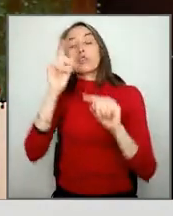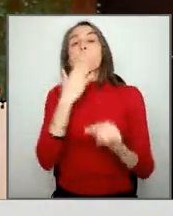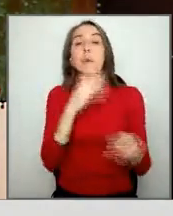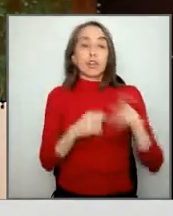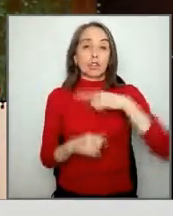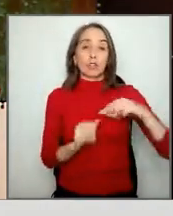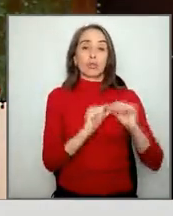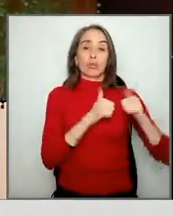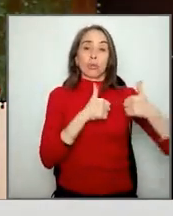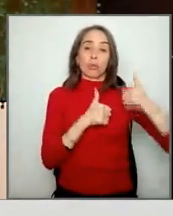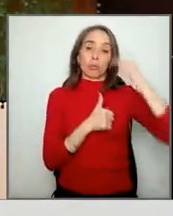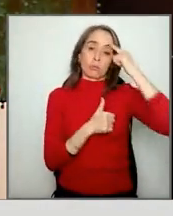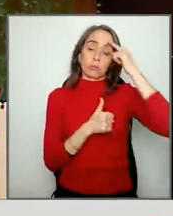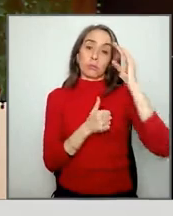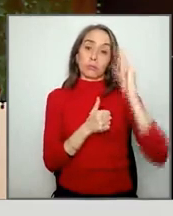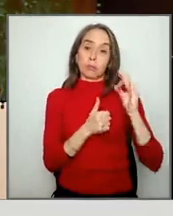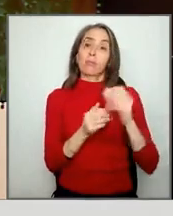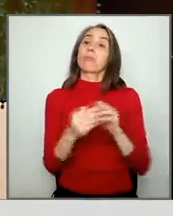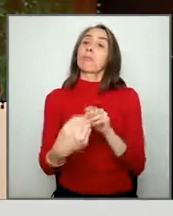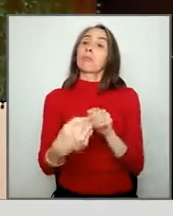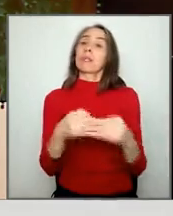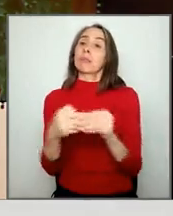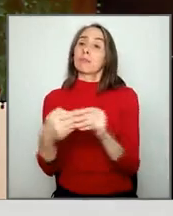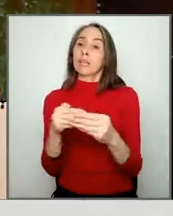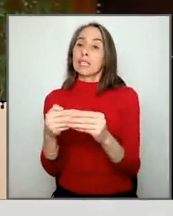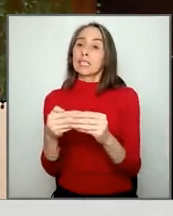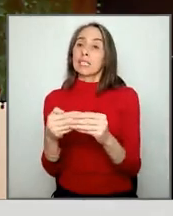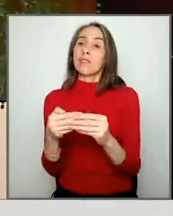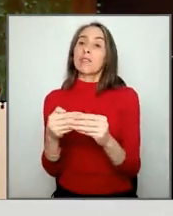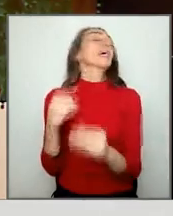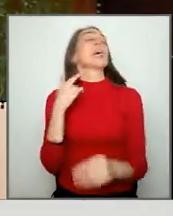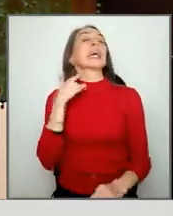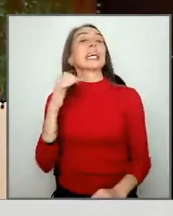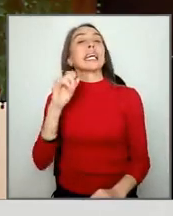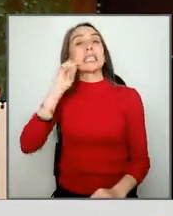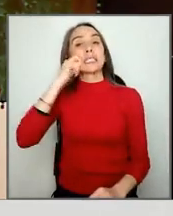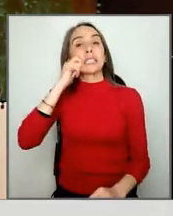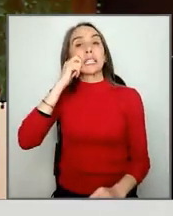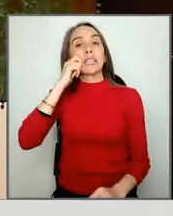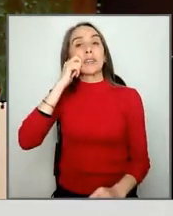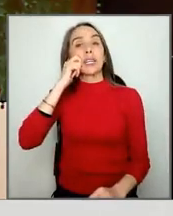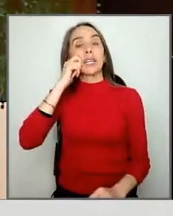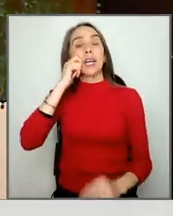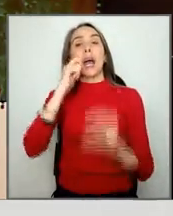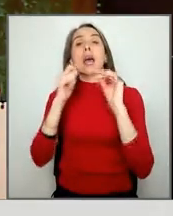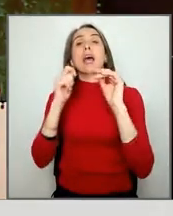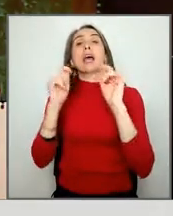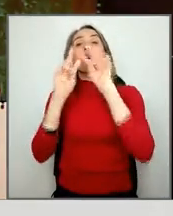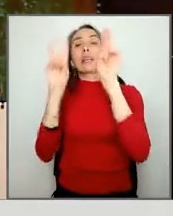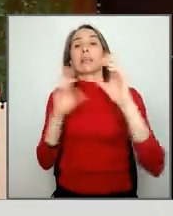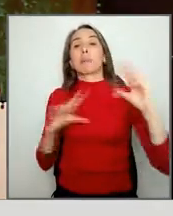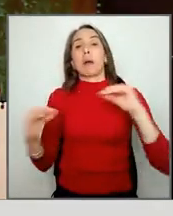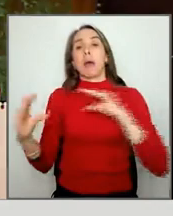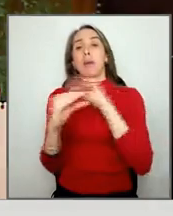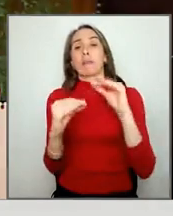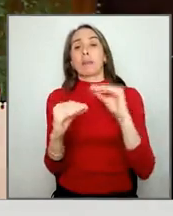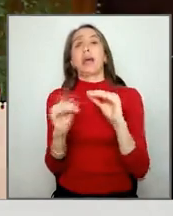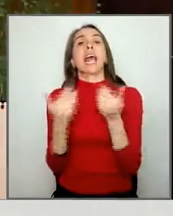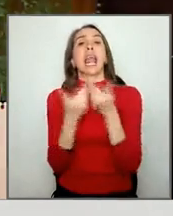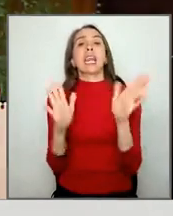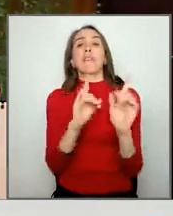ser más flexible respecto de lo que se entiende el punto a tratar porque nos parece que es parte de la libertad de opinión